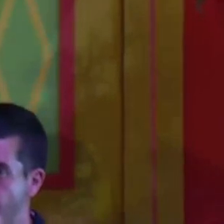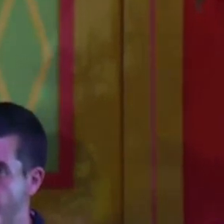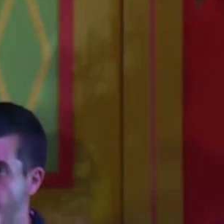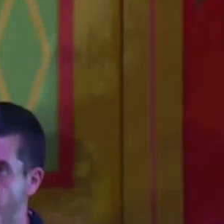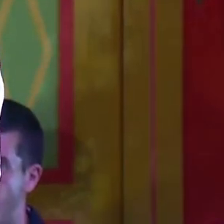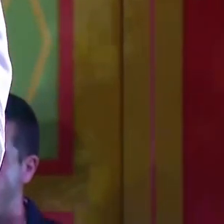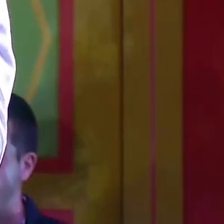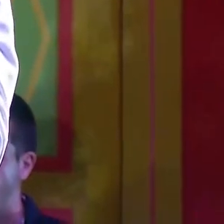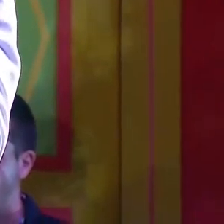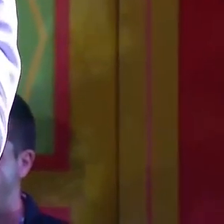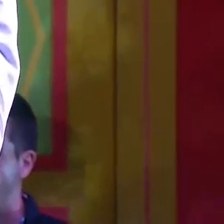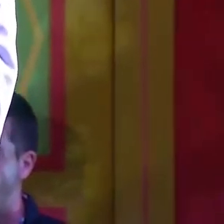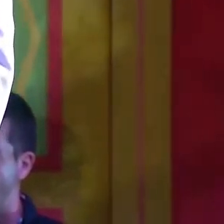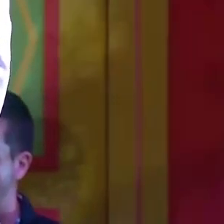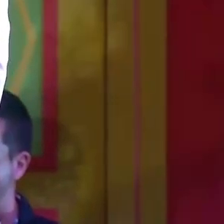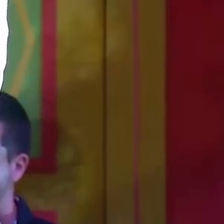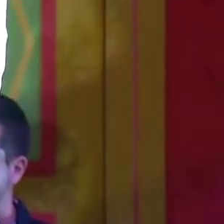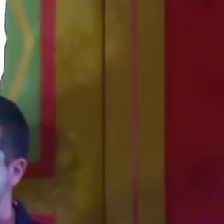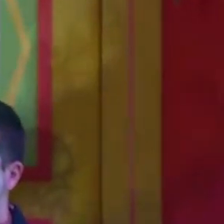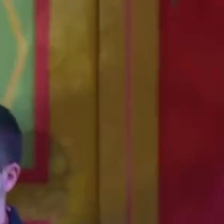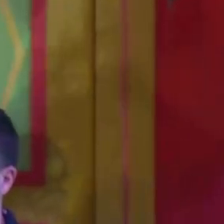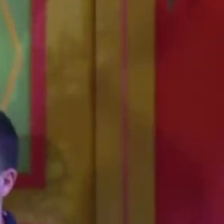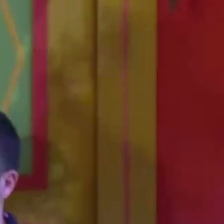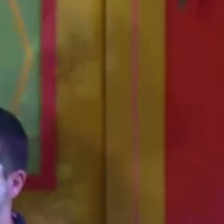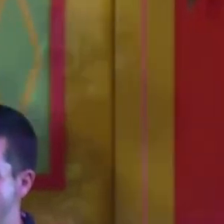y hacer un san andresito